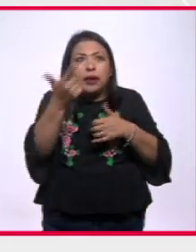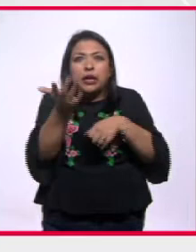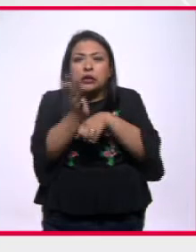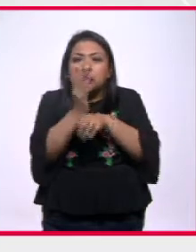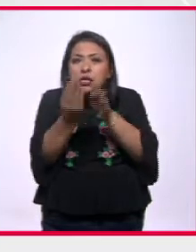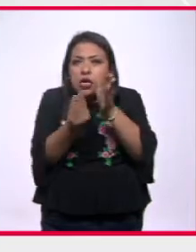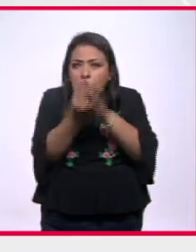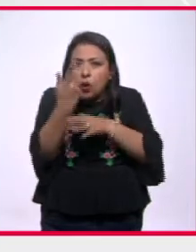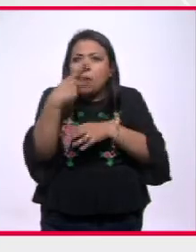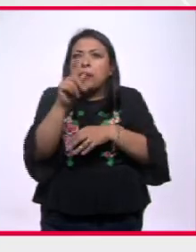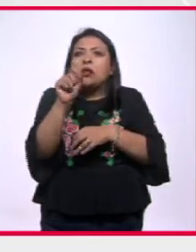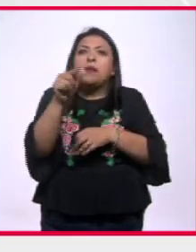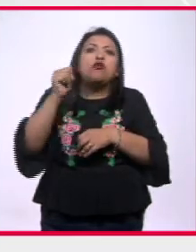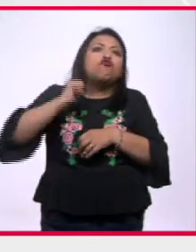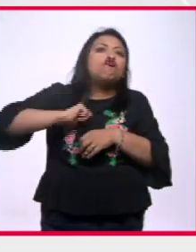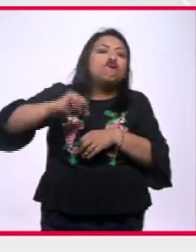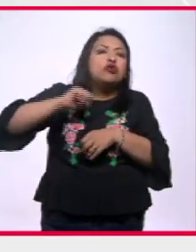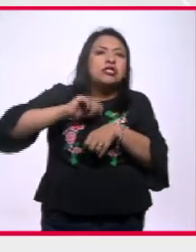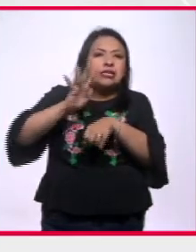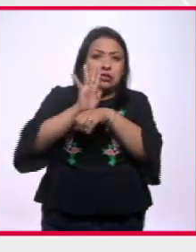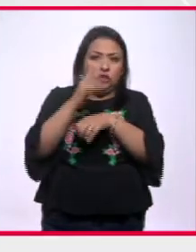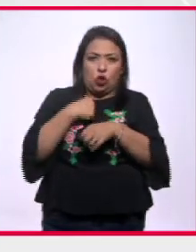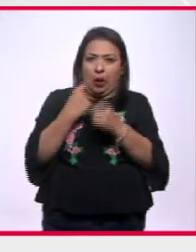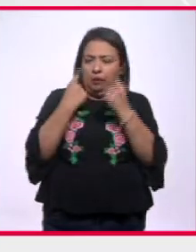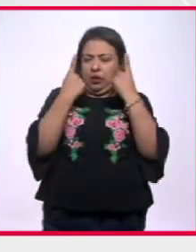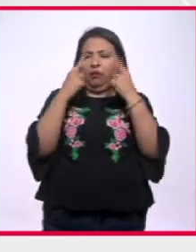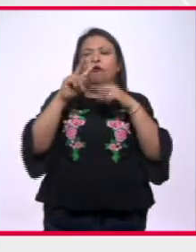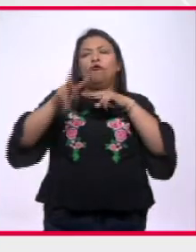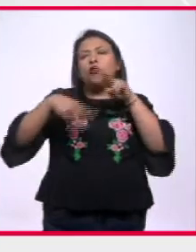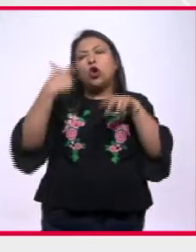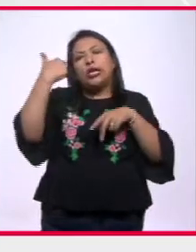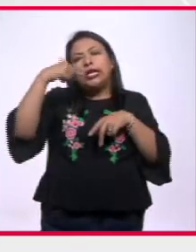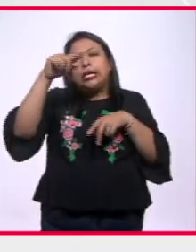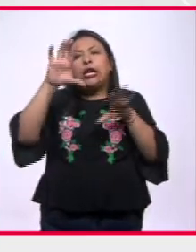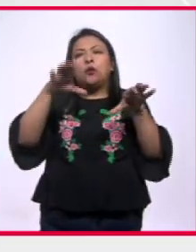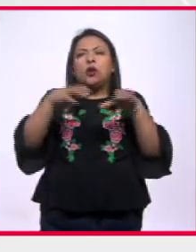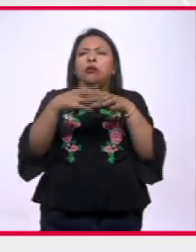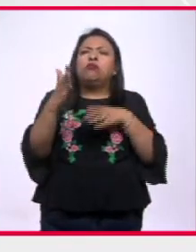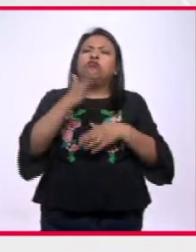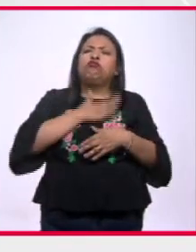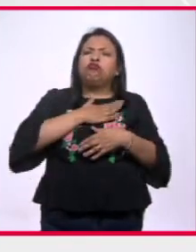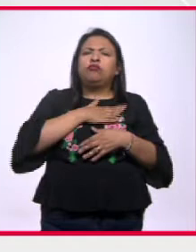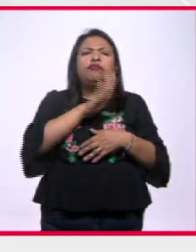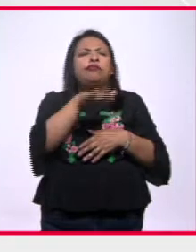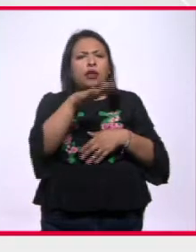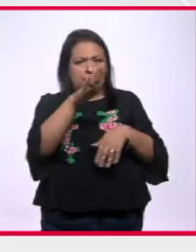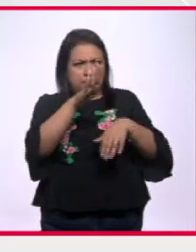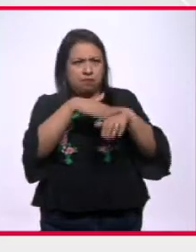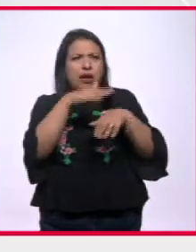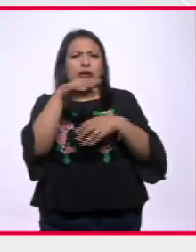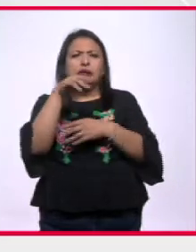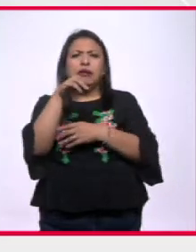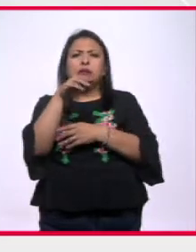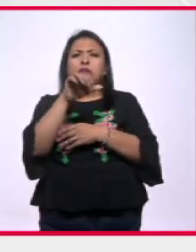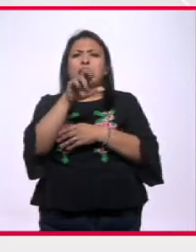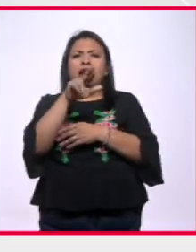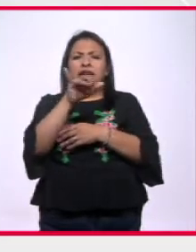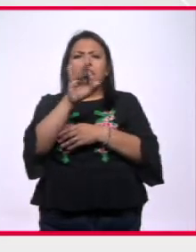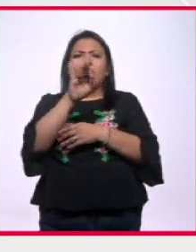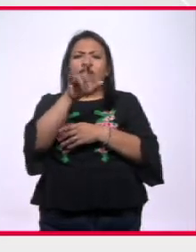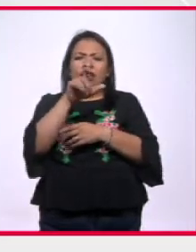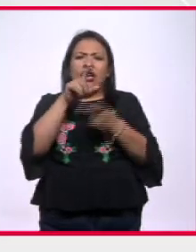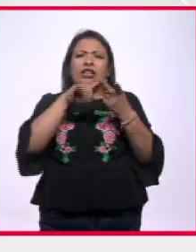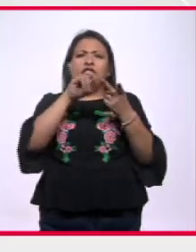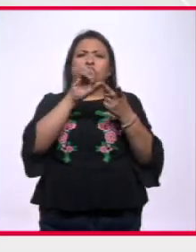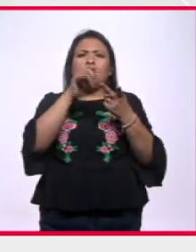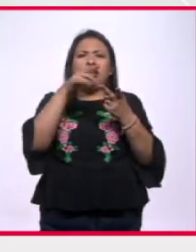a mí me admira cuando voy en alguna gira comunidades me dicen oiga más maría félix más jorge negrete